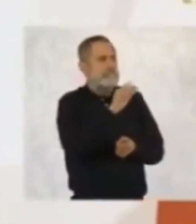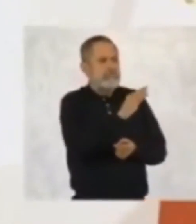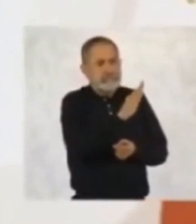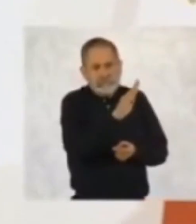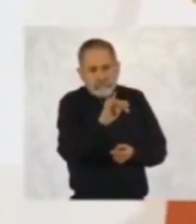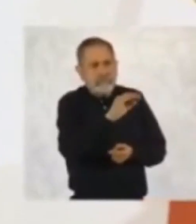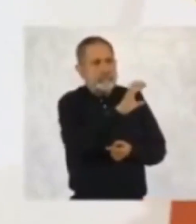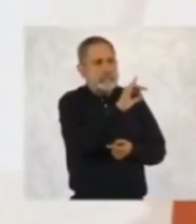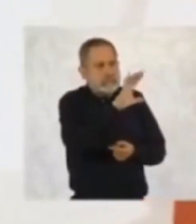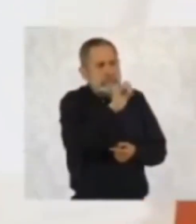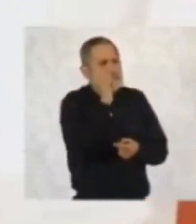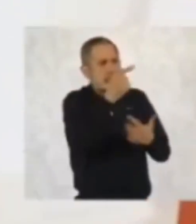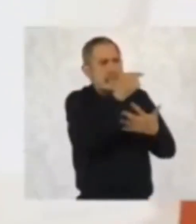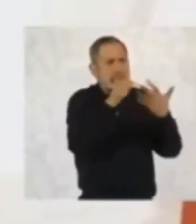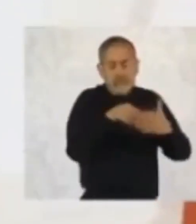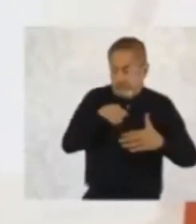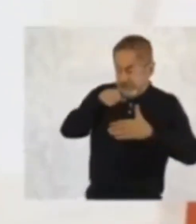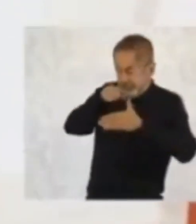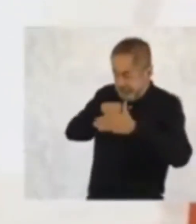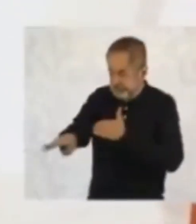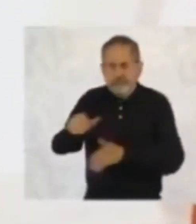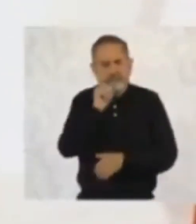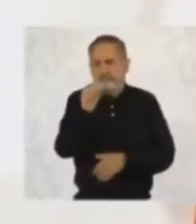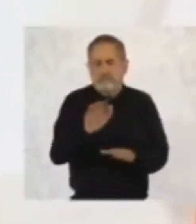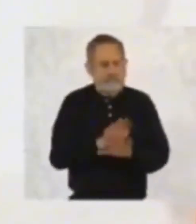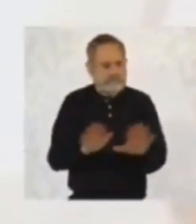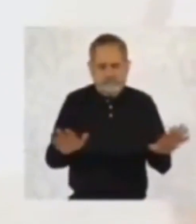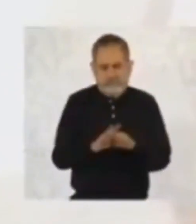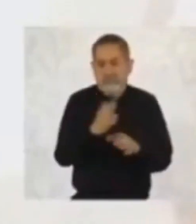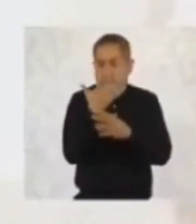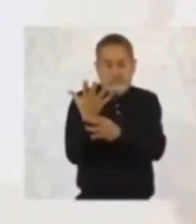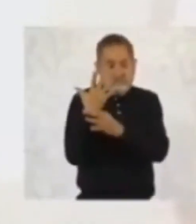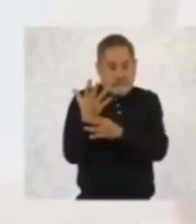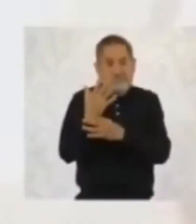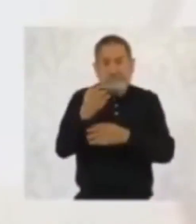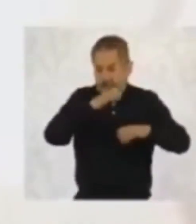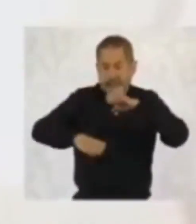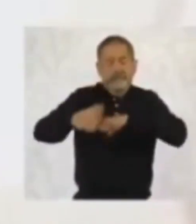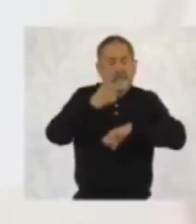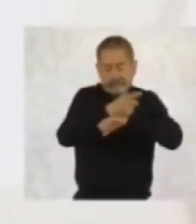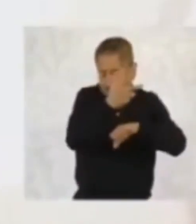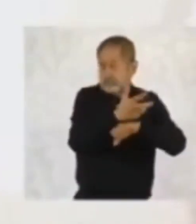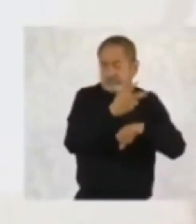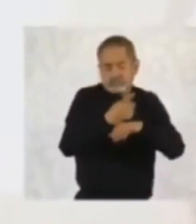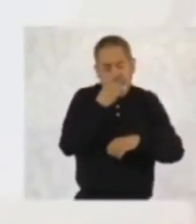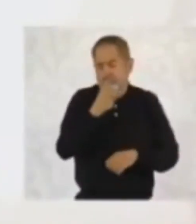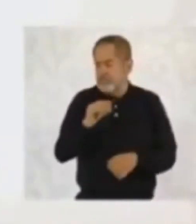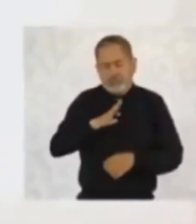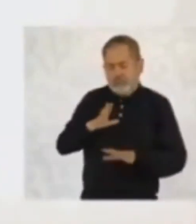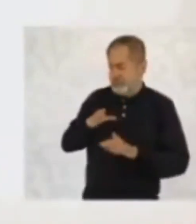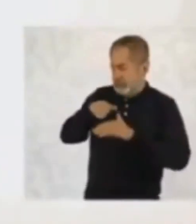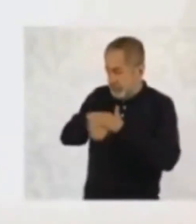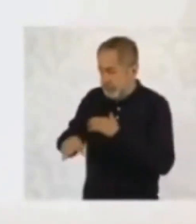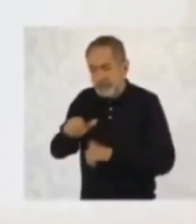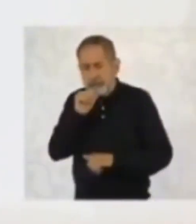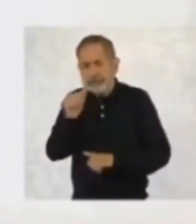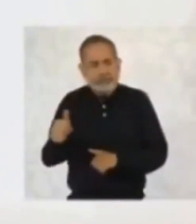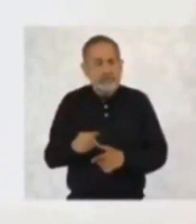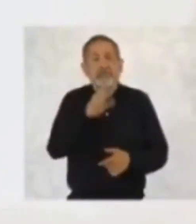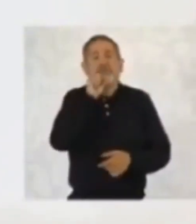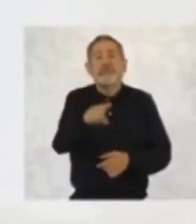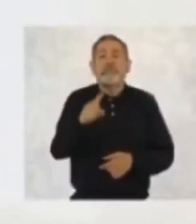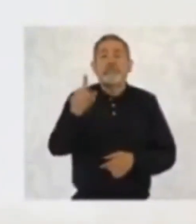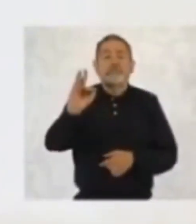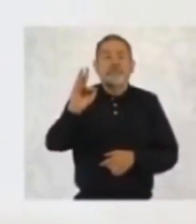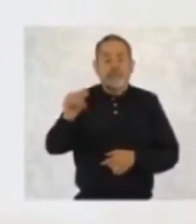en operaciones en México, que hay coordinación, hay colaboración, incluso la Agencia de Investigación Criminal de la Fiscalía General